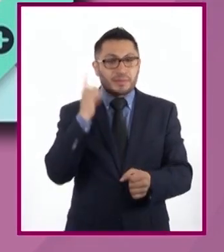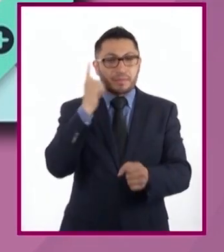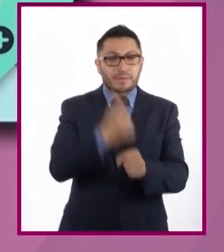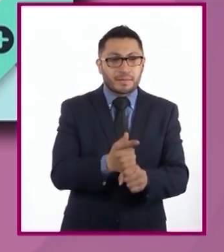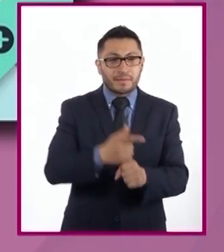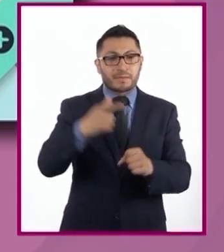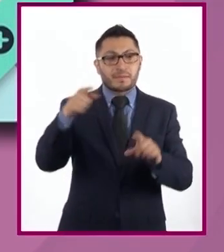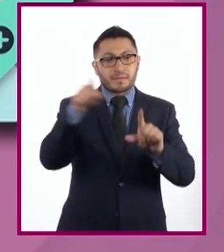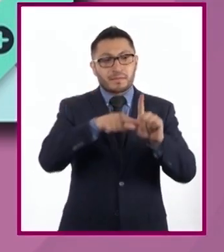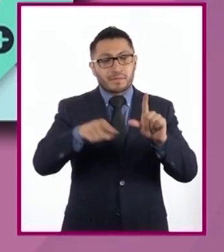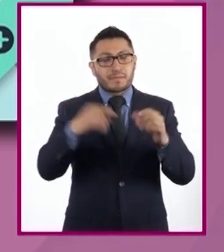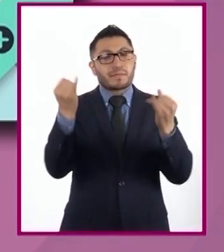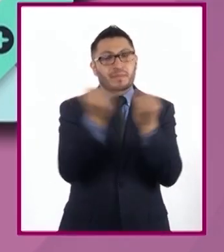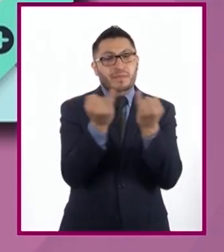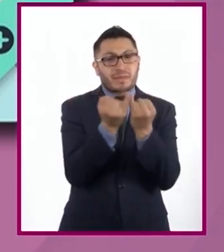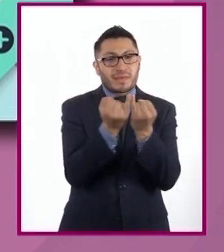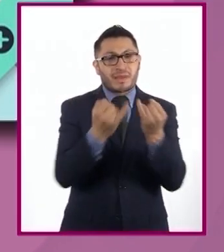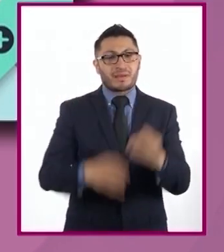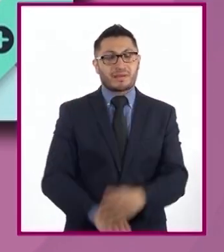ángulos que son iguales.